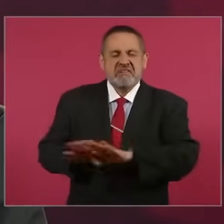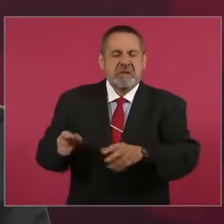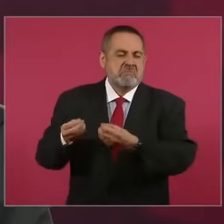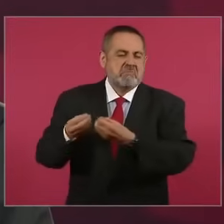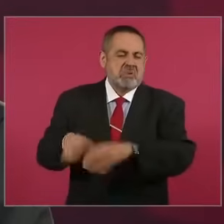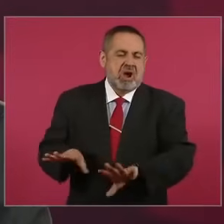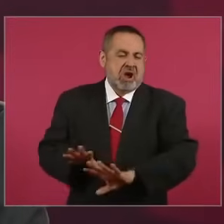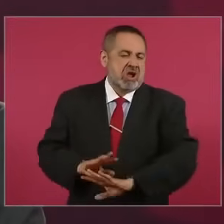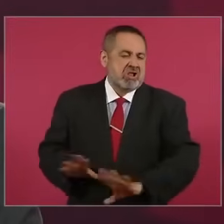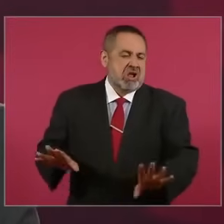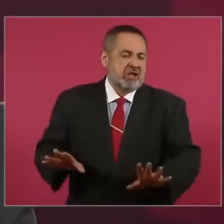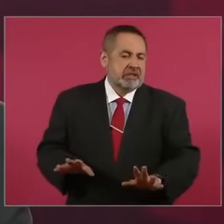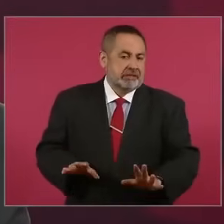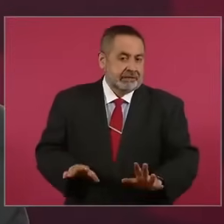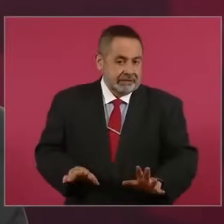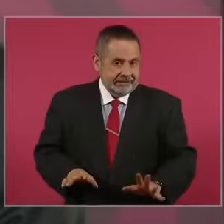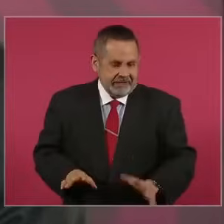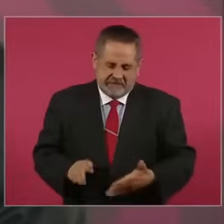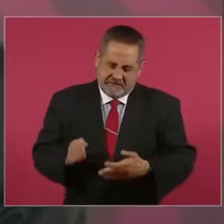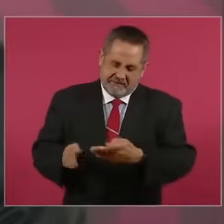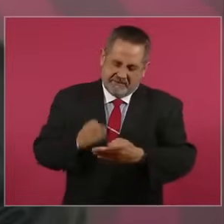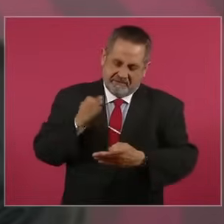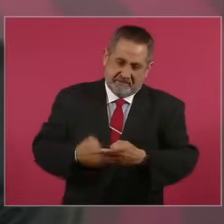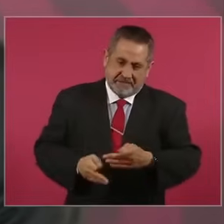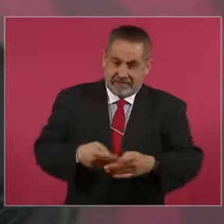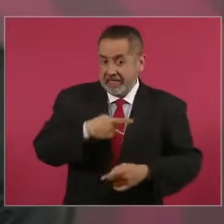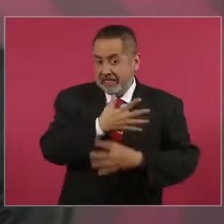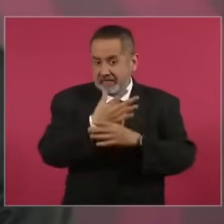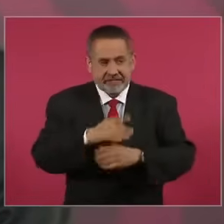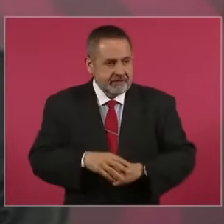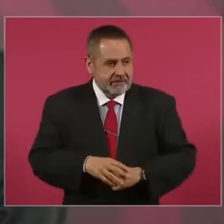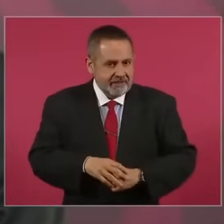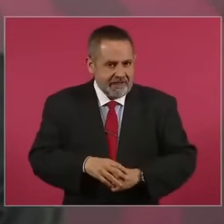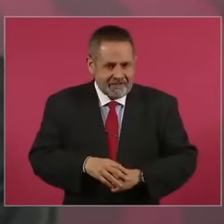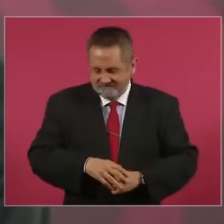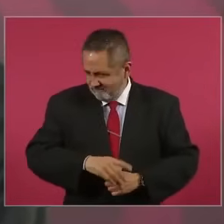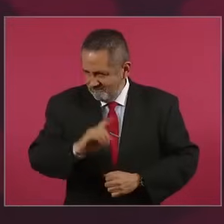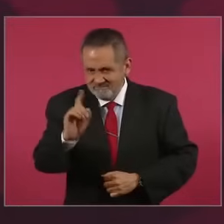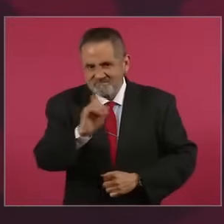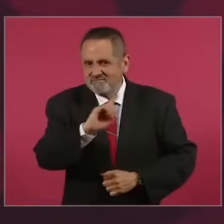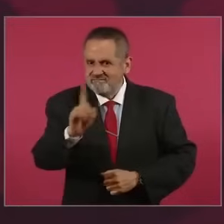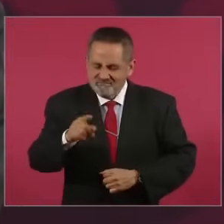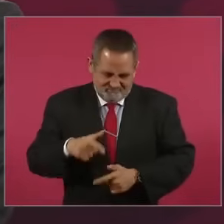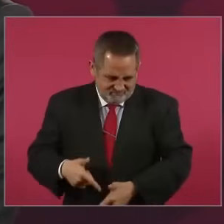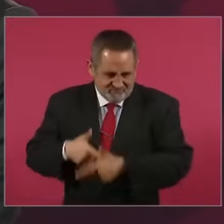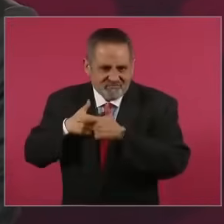O sea, ya, fin. Pues no, se equivocaron.